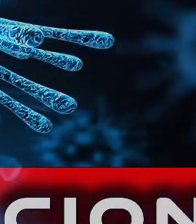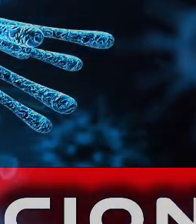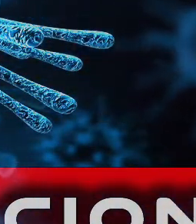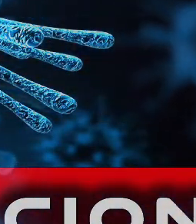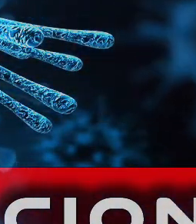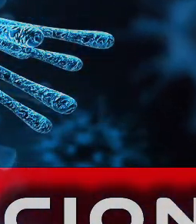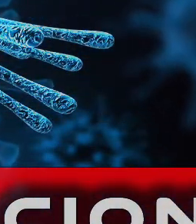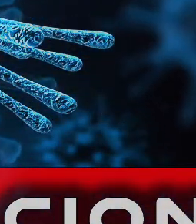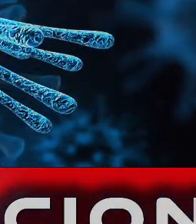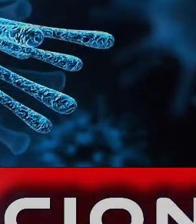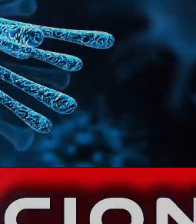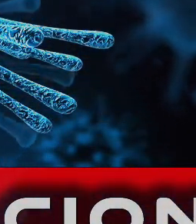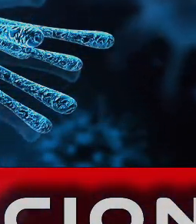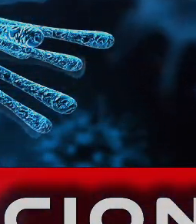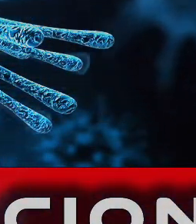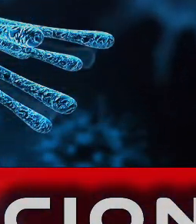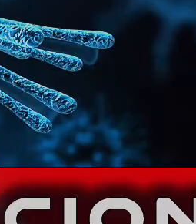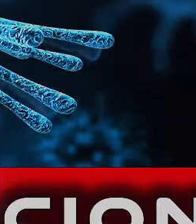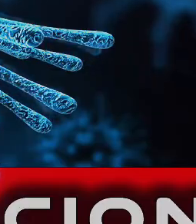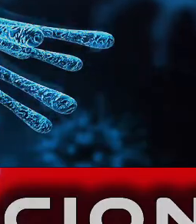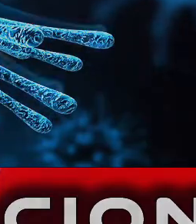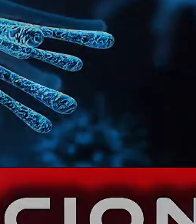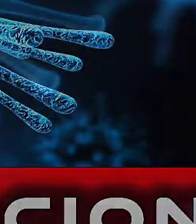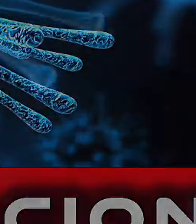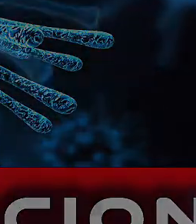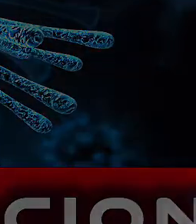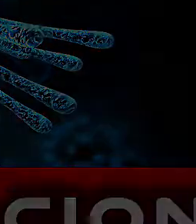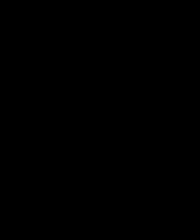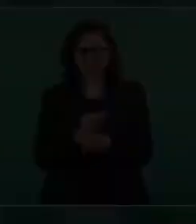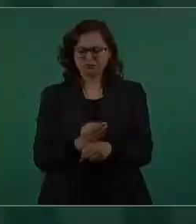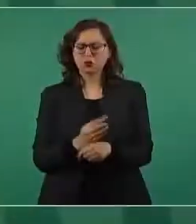Reporte COVID-19 y vacunación.